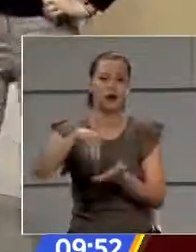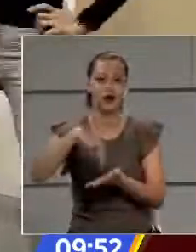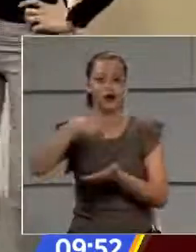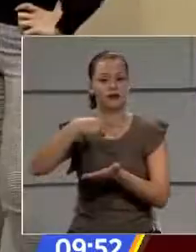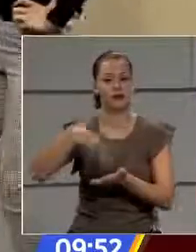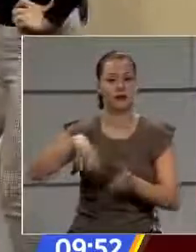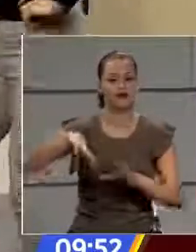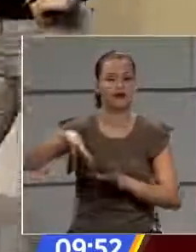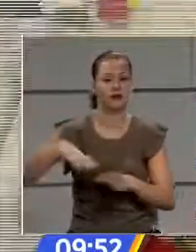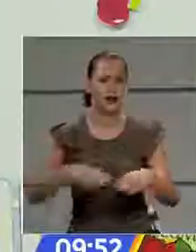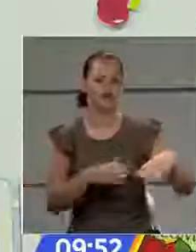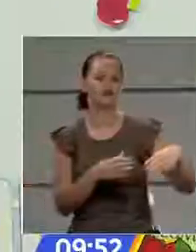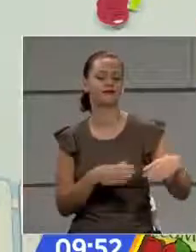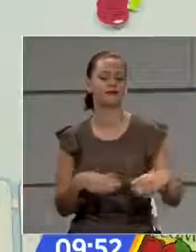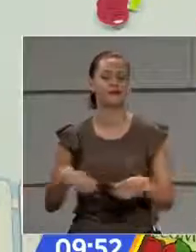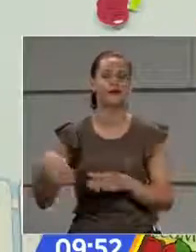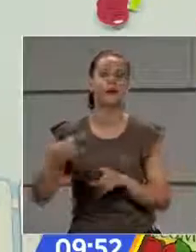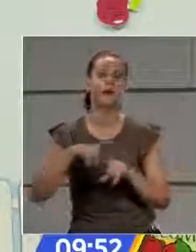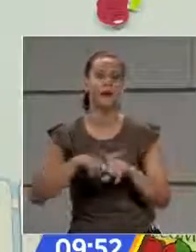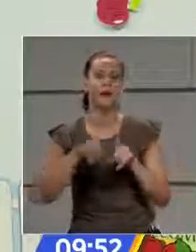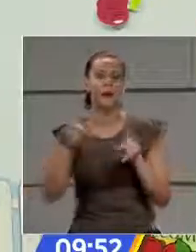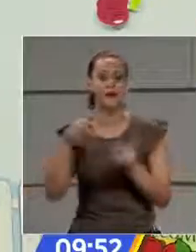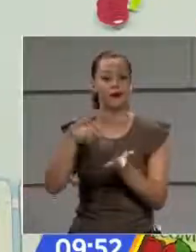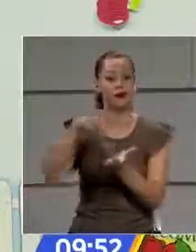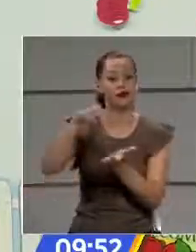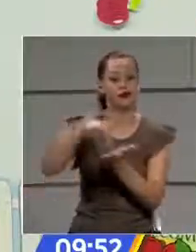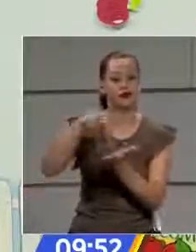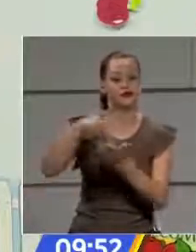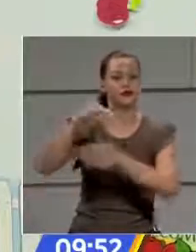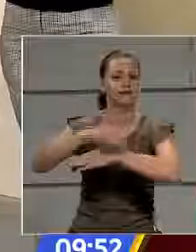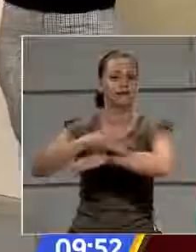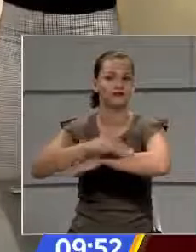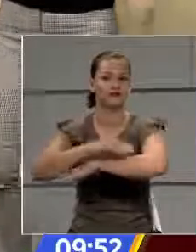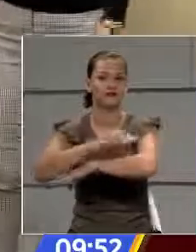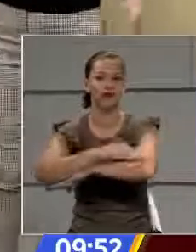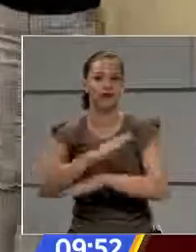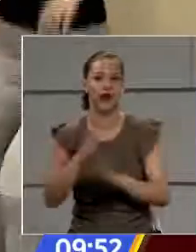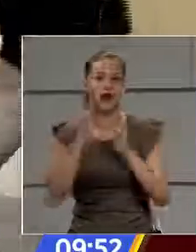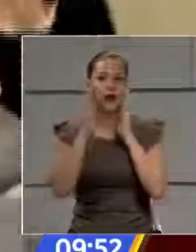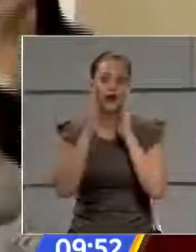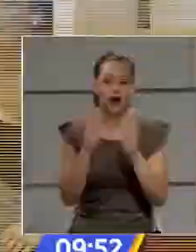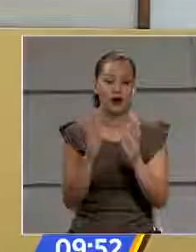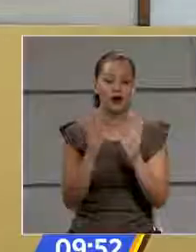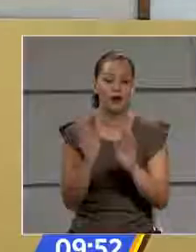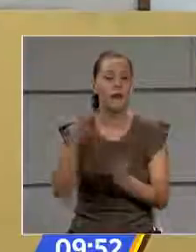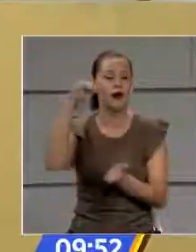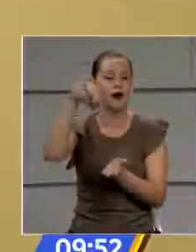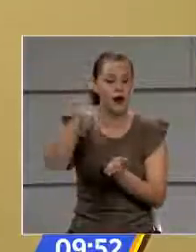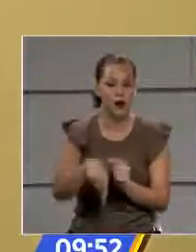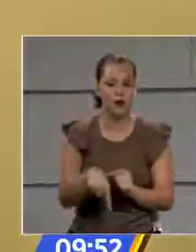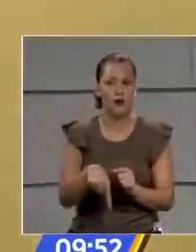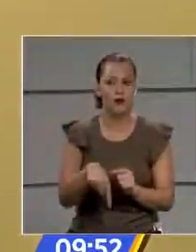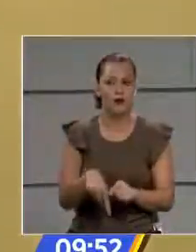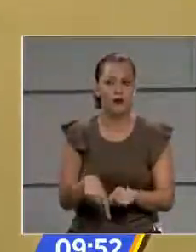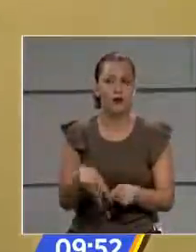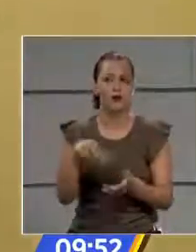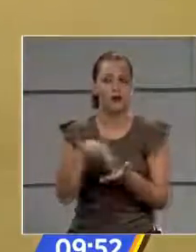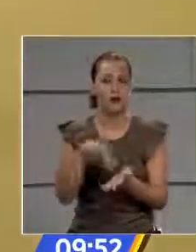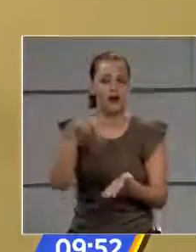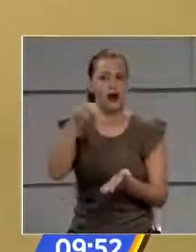sacude la cinturita. Pego, brinco ya. Un, dos, tres. Atentos. Pa' abajo. Bailando.